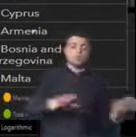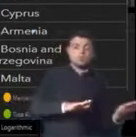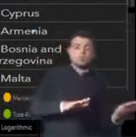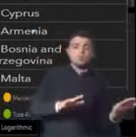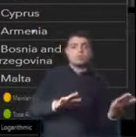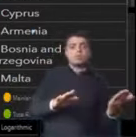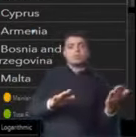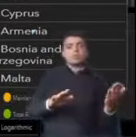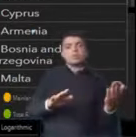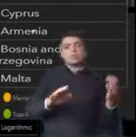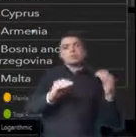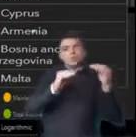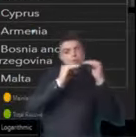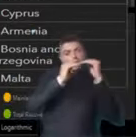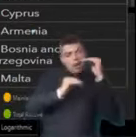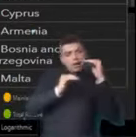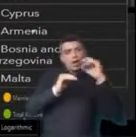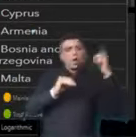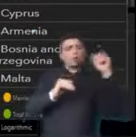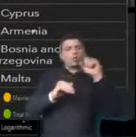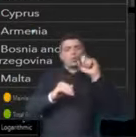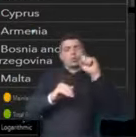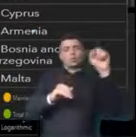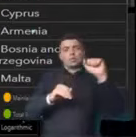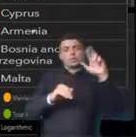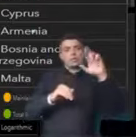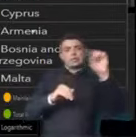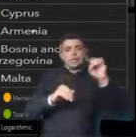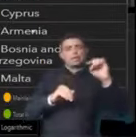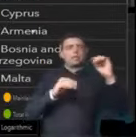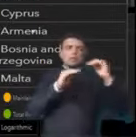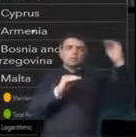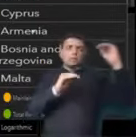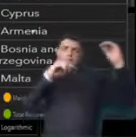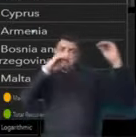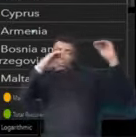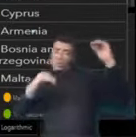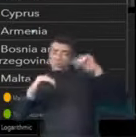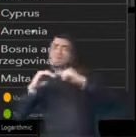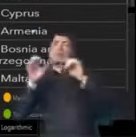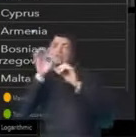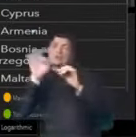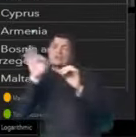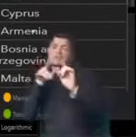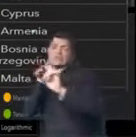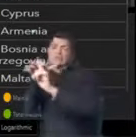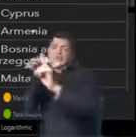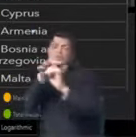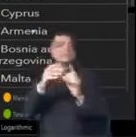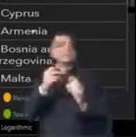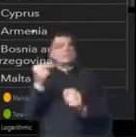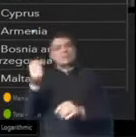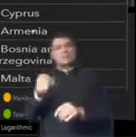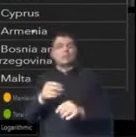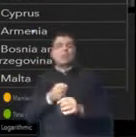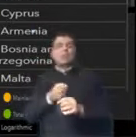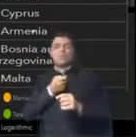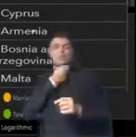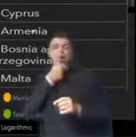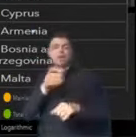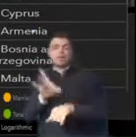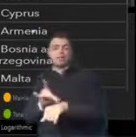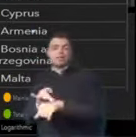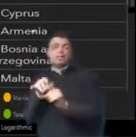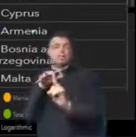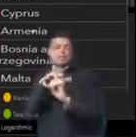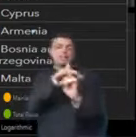mortalidad que el SARS, pero es un virus que tiene más virulencia. ¿Cómo así? Es un virus que se transmite más fácil. Entonces, como se transmite más fácil,